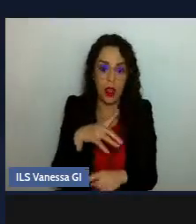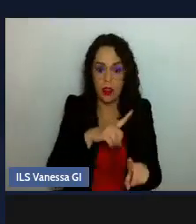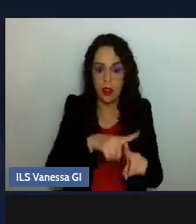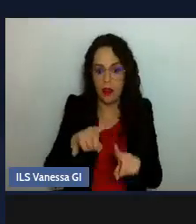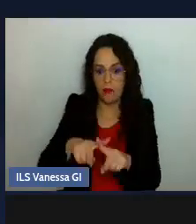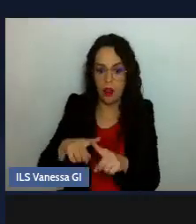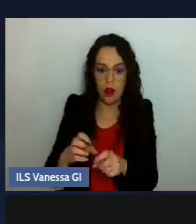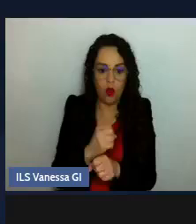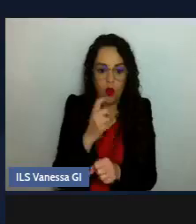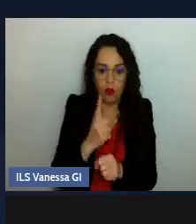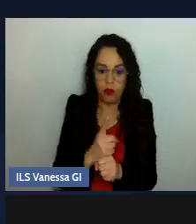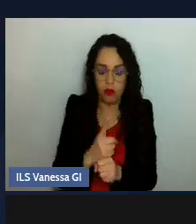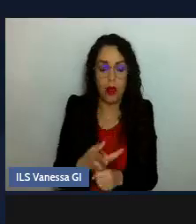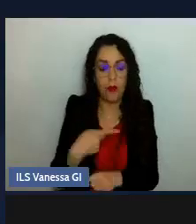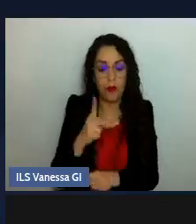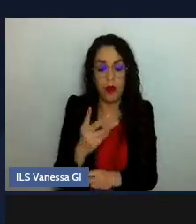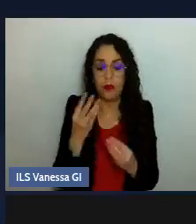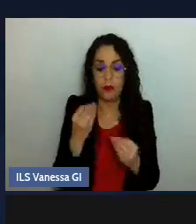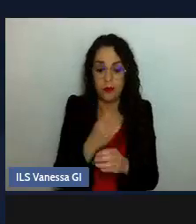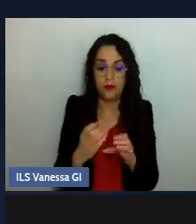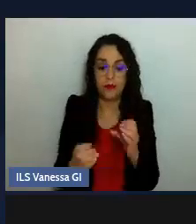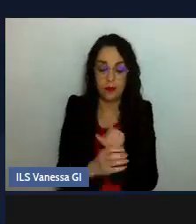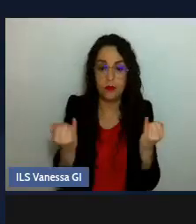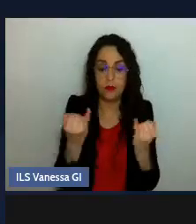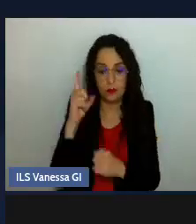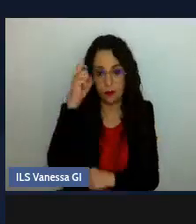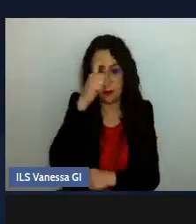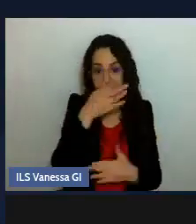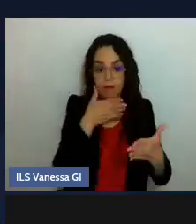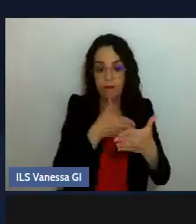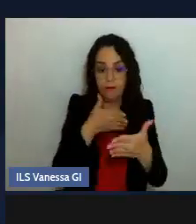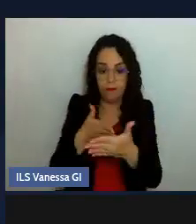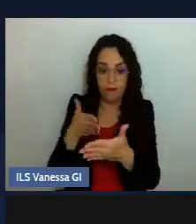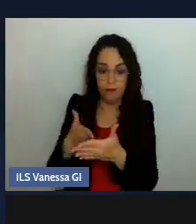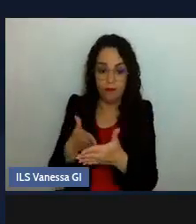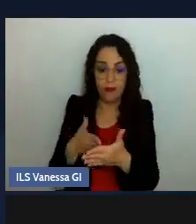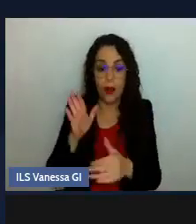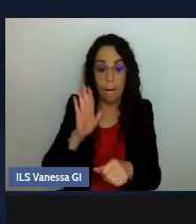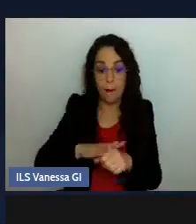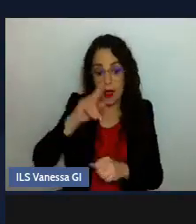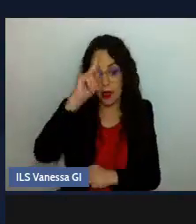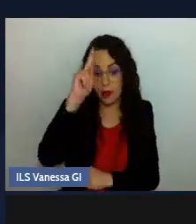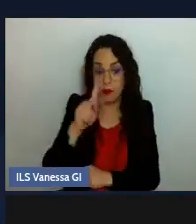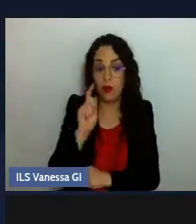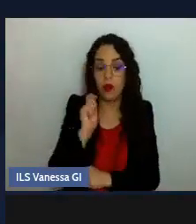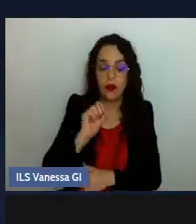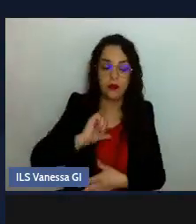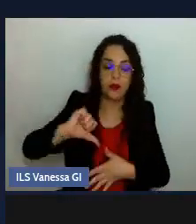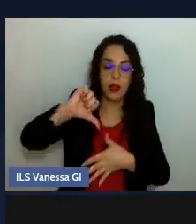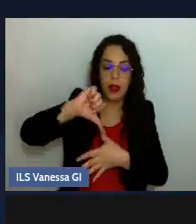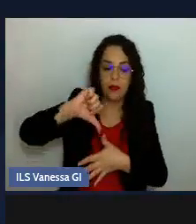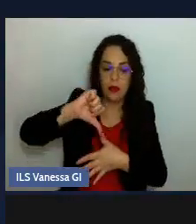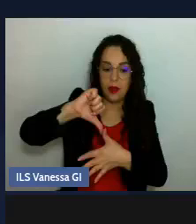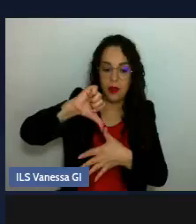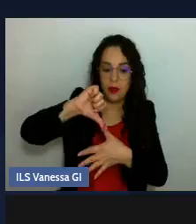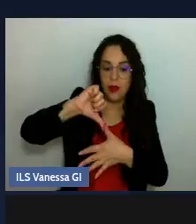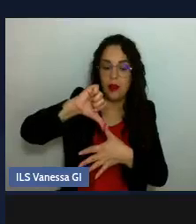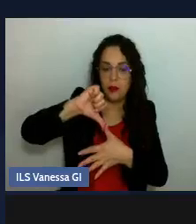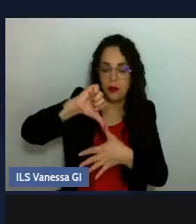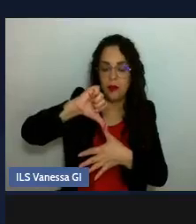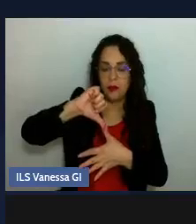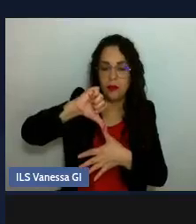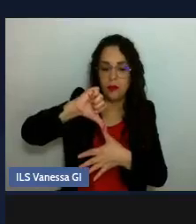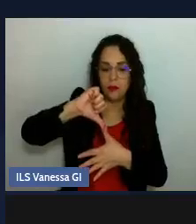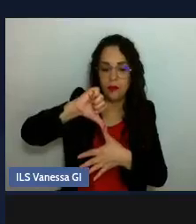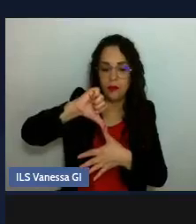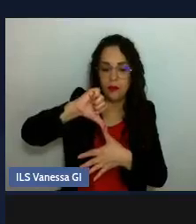muchos desafíos aún, sobre todo en países de América Latina. Tenemos que de repente hay un